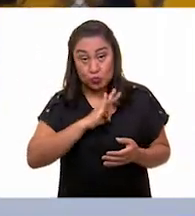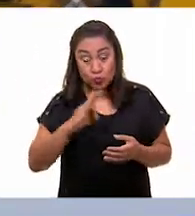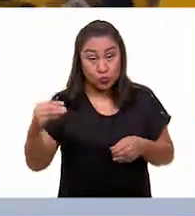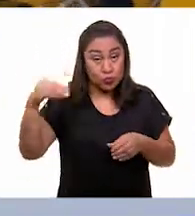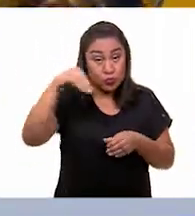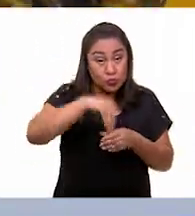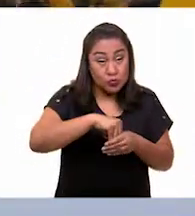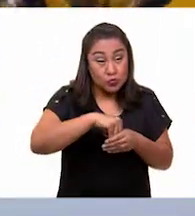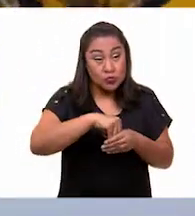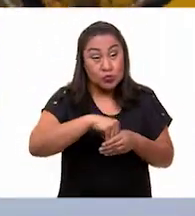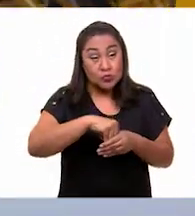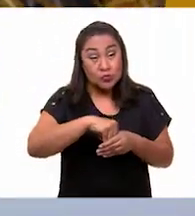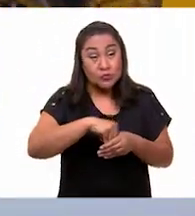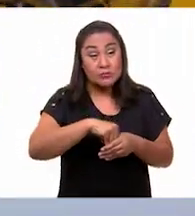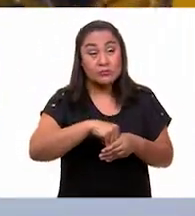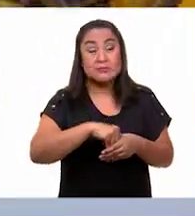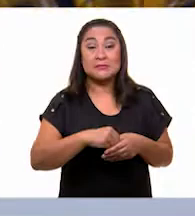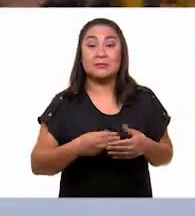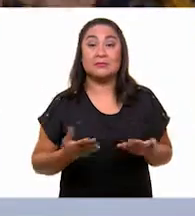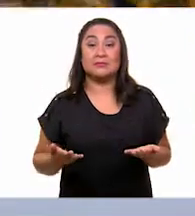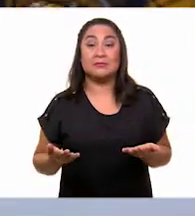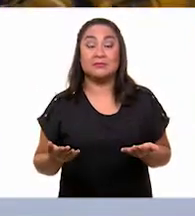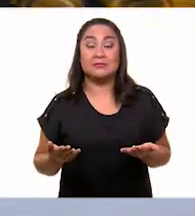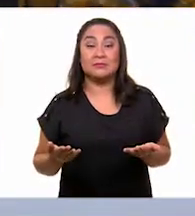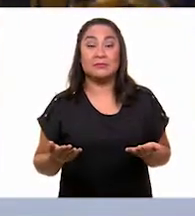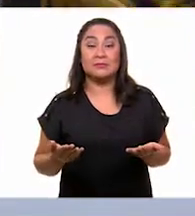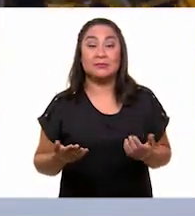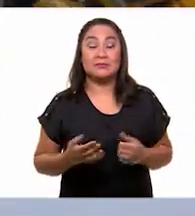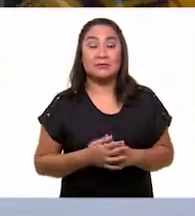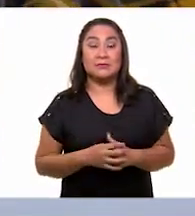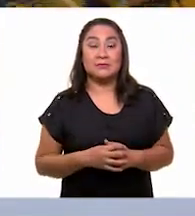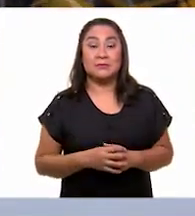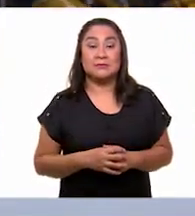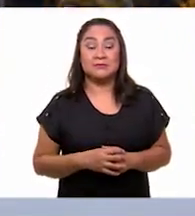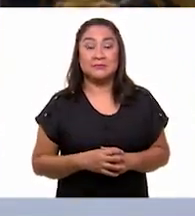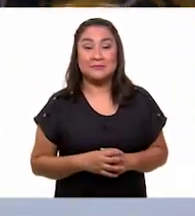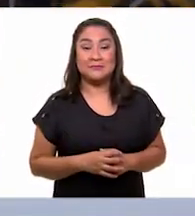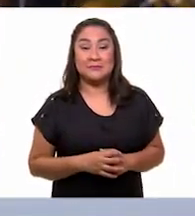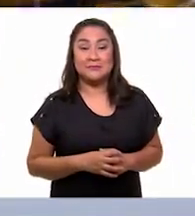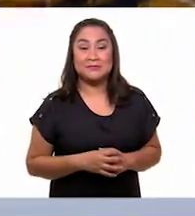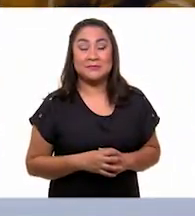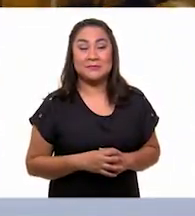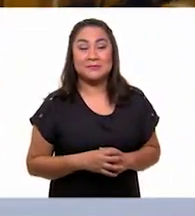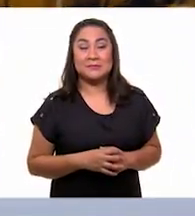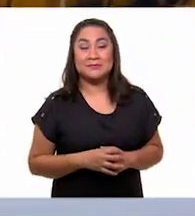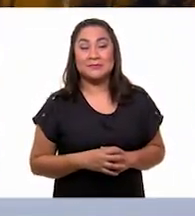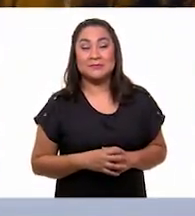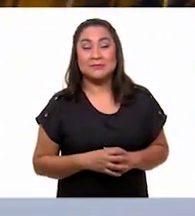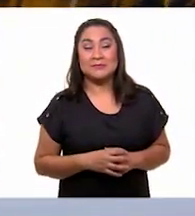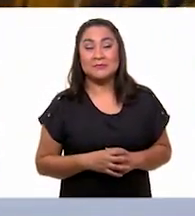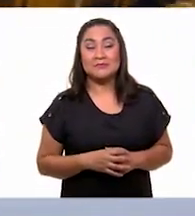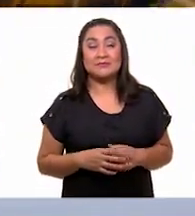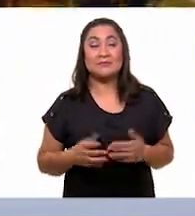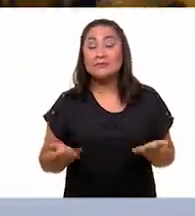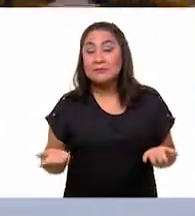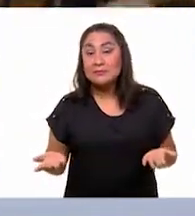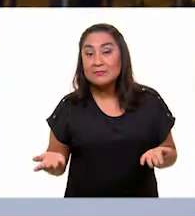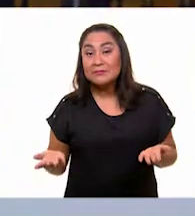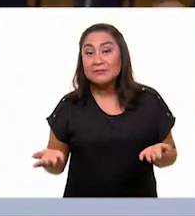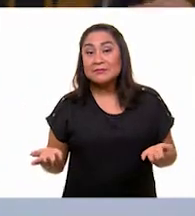todo para que al final vienen los tambores. Vamos a ver qué ocurre.